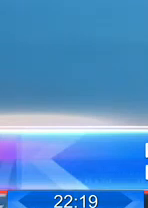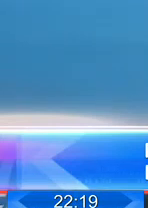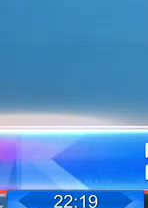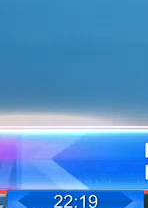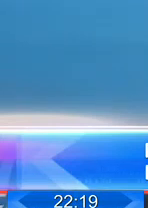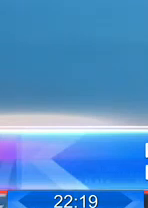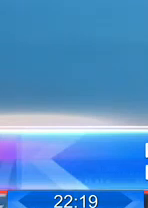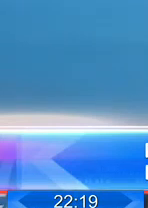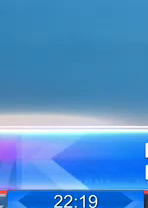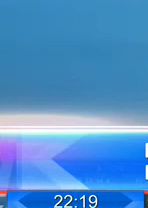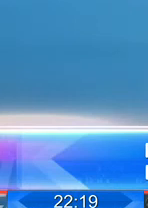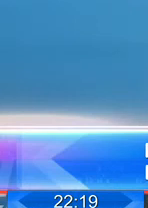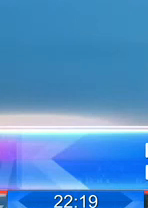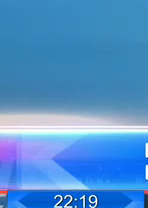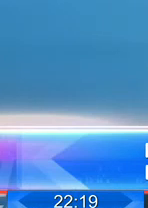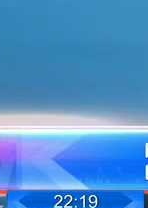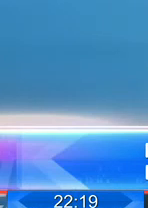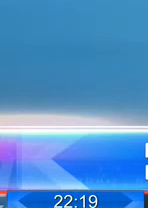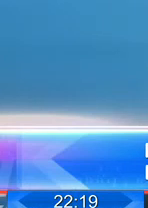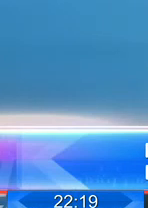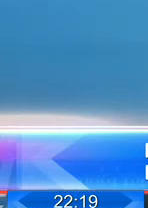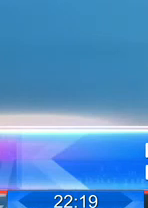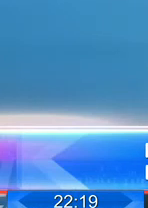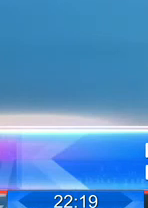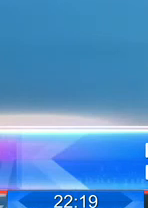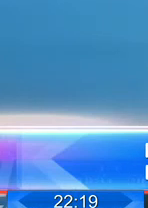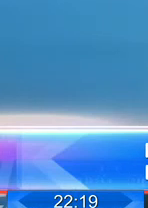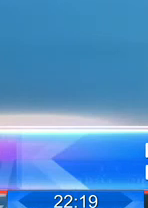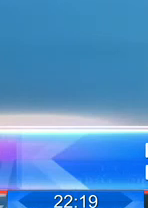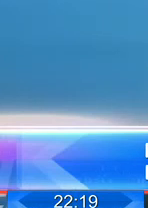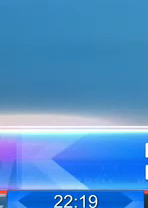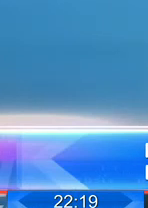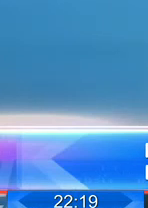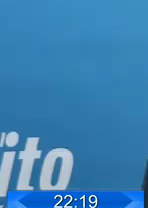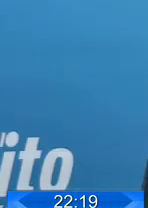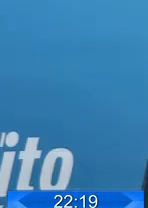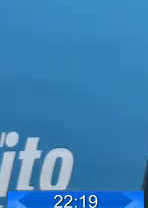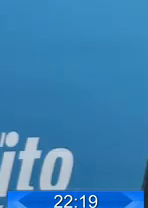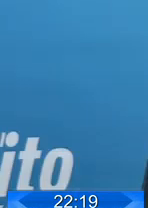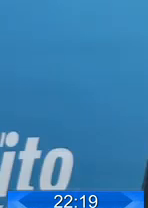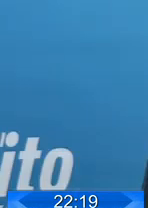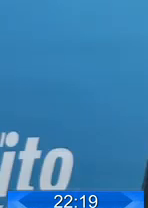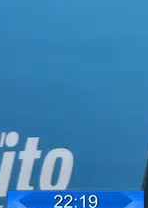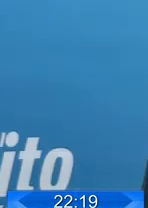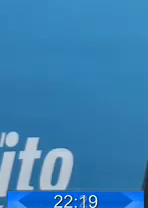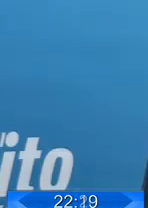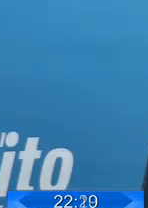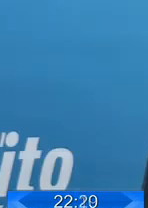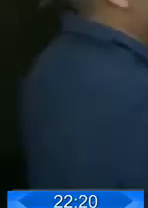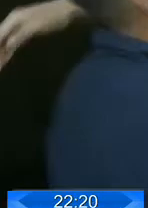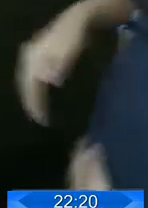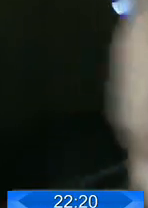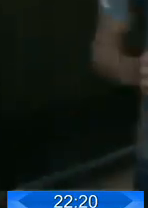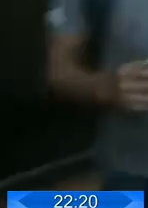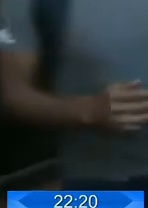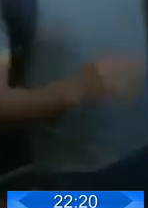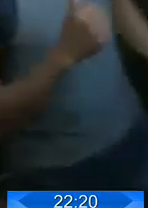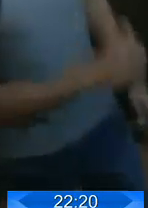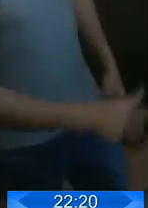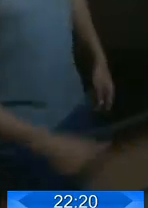creer que así es. Todavía no hemos visto una sentencia absolutoria de lo que pasó en octubre respecto de ningún involucrado.